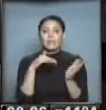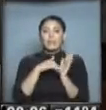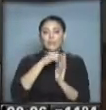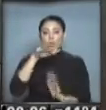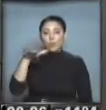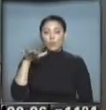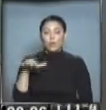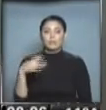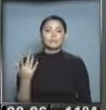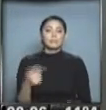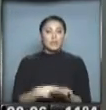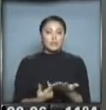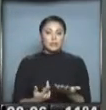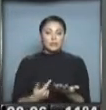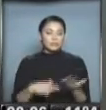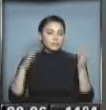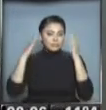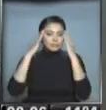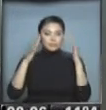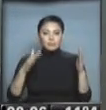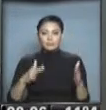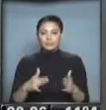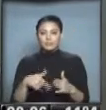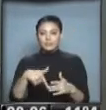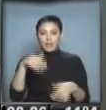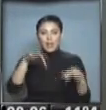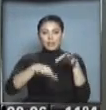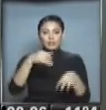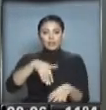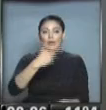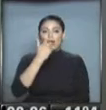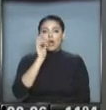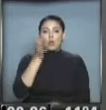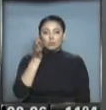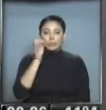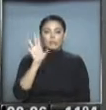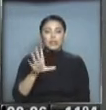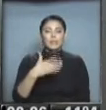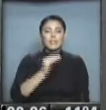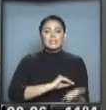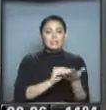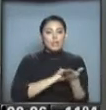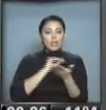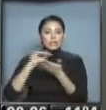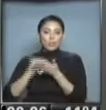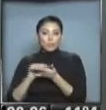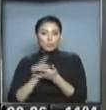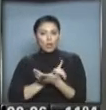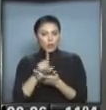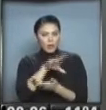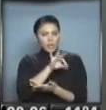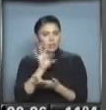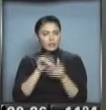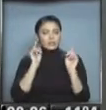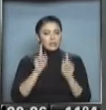distrito. Pero esto apunta a que en estas elecciones de octubre no solamente vamos a elegir diputados y senadores, sino vamos a